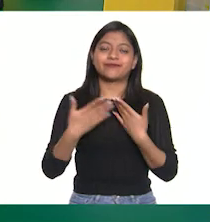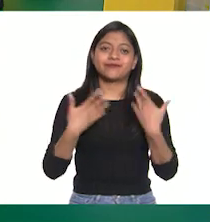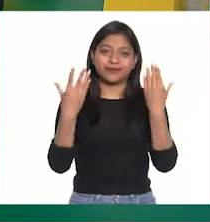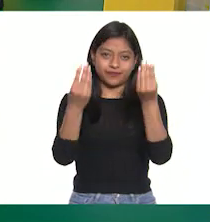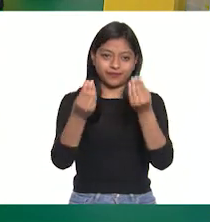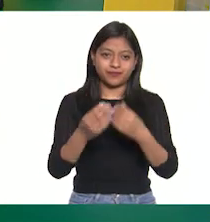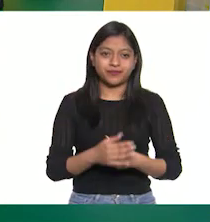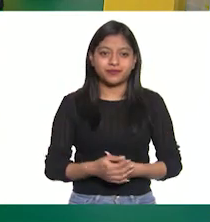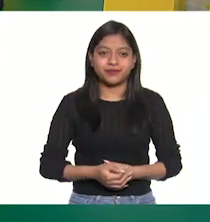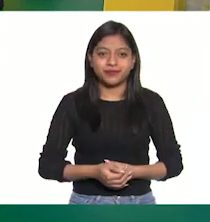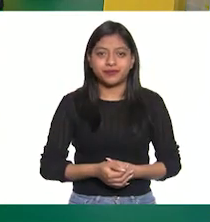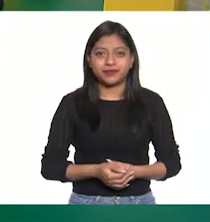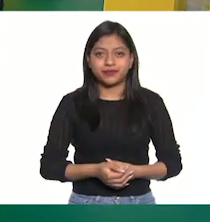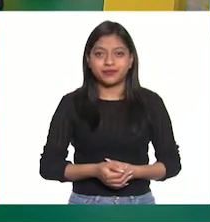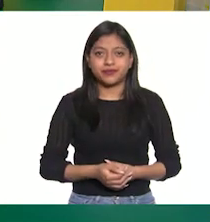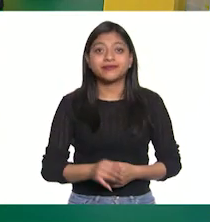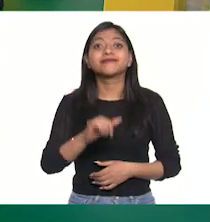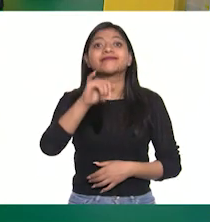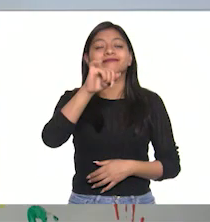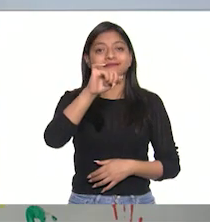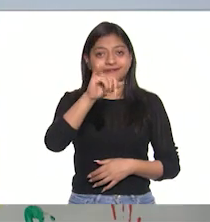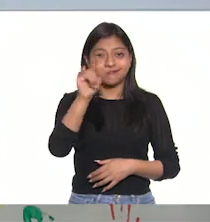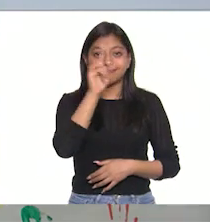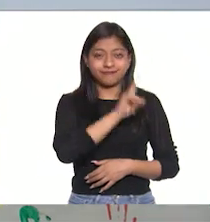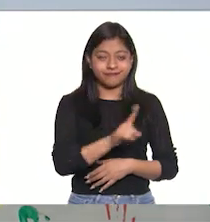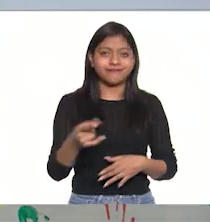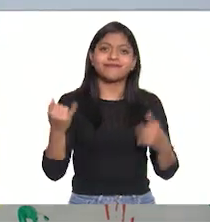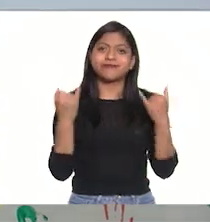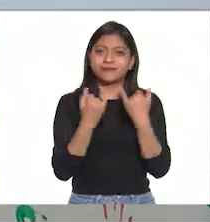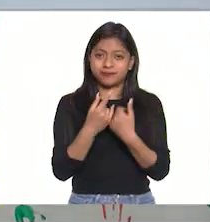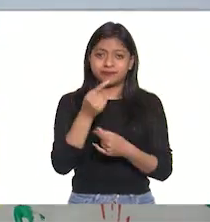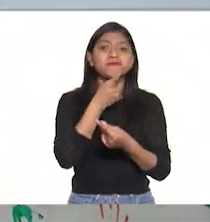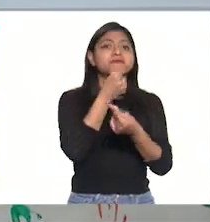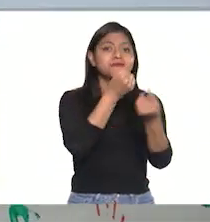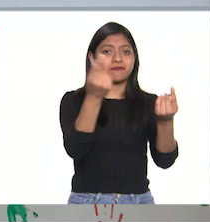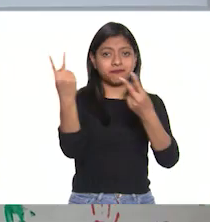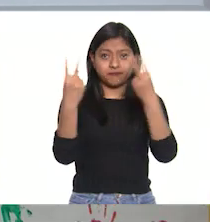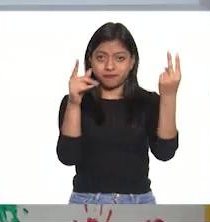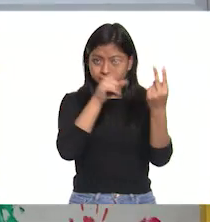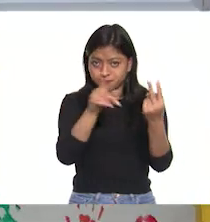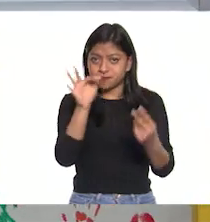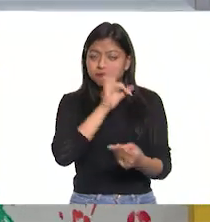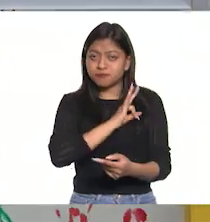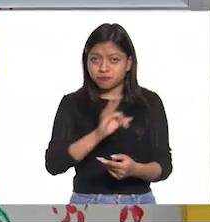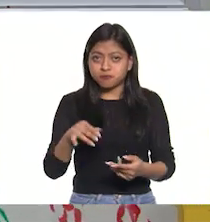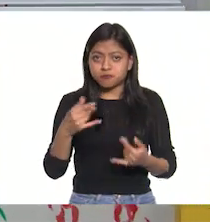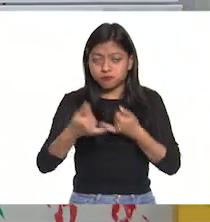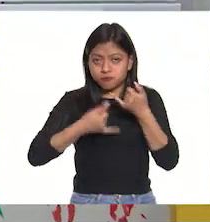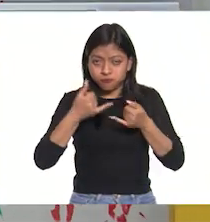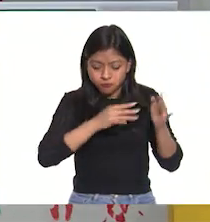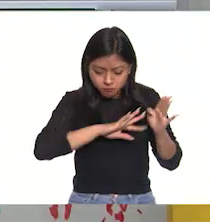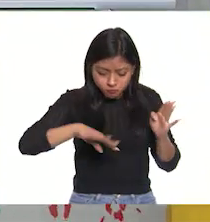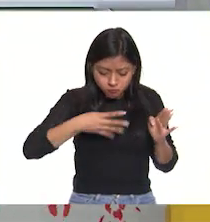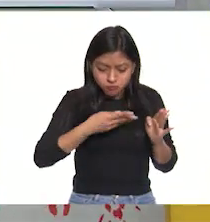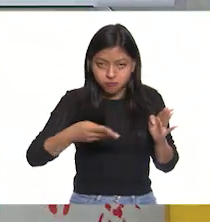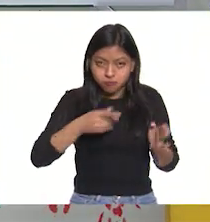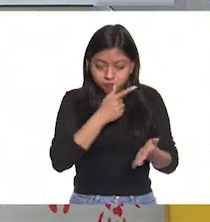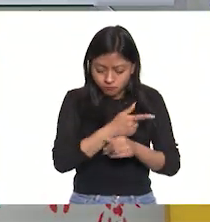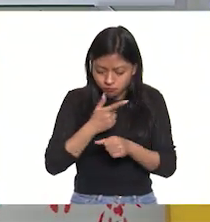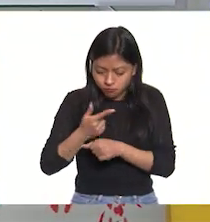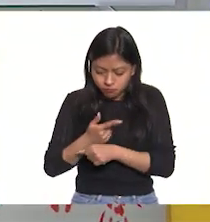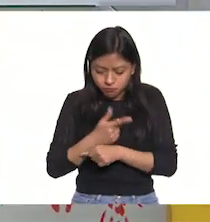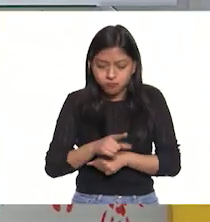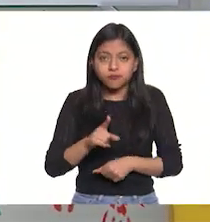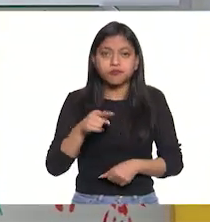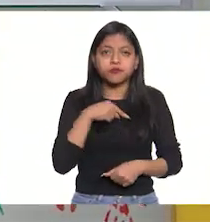muchísimo. ¡Sí! Y sí, así también los niños, como nosotros estuvimos jugando, pueden utilizar su tablero y encontrar más fácil cuánto